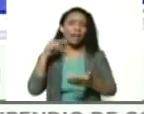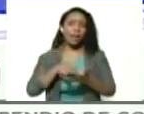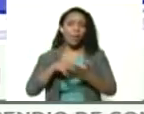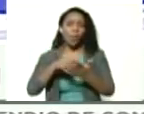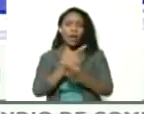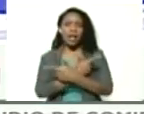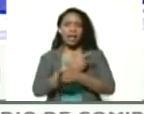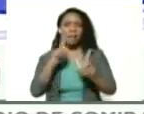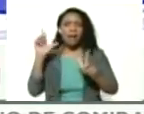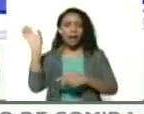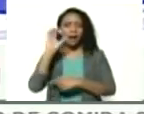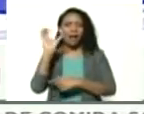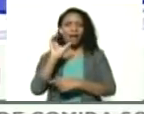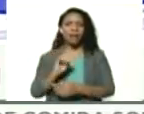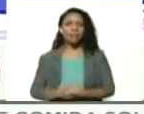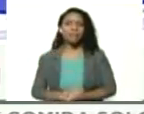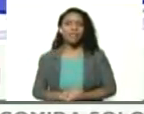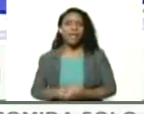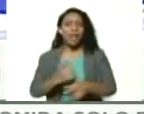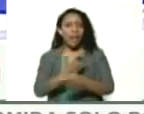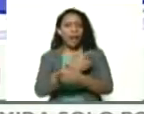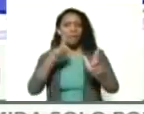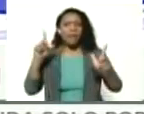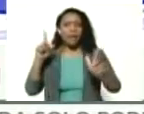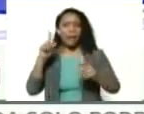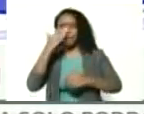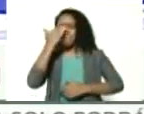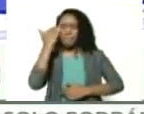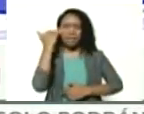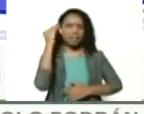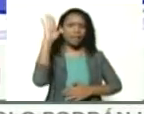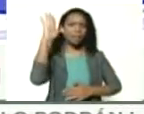liberan Caracas, la liberan para siempre,